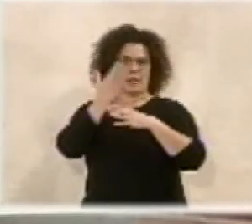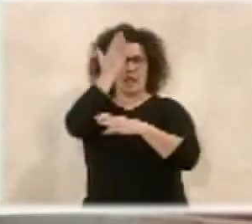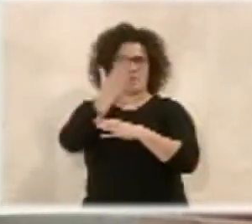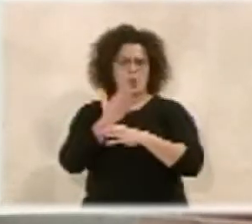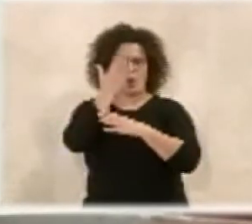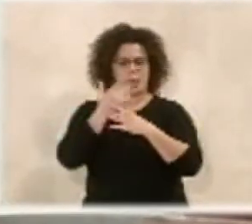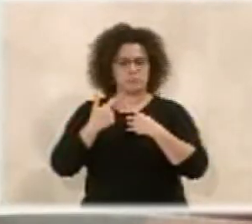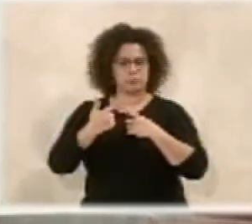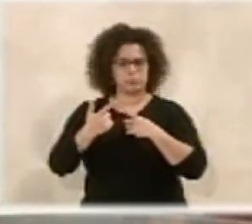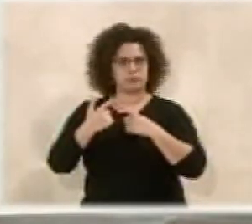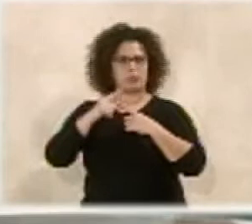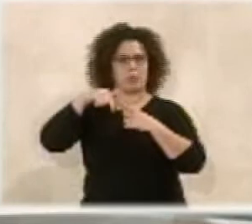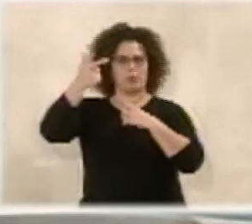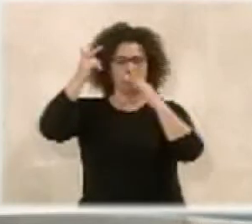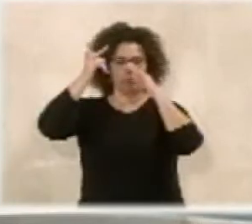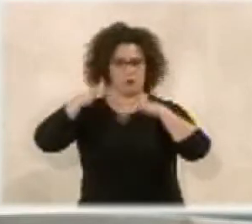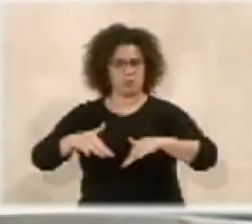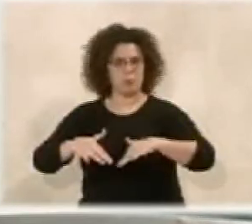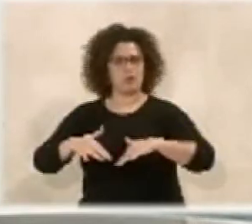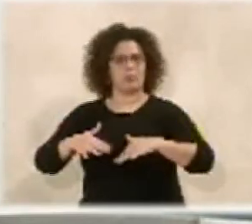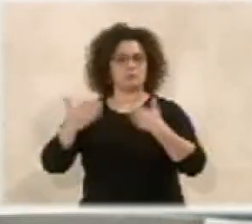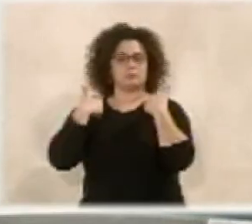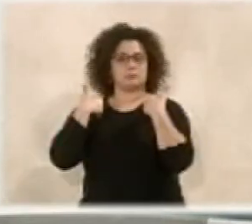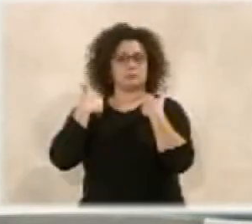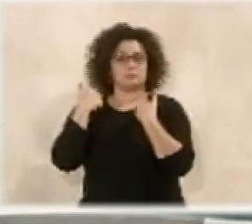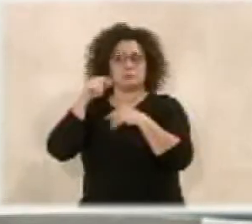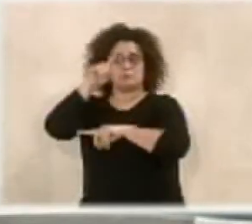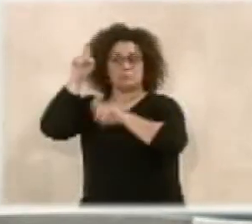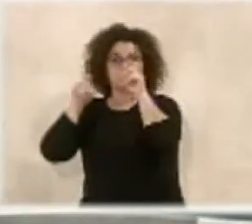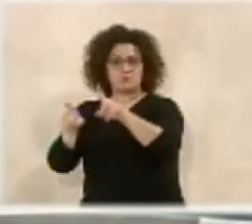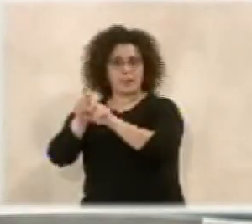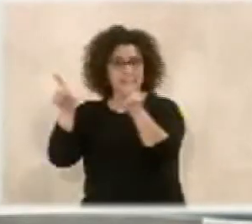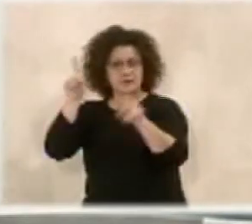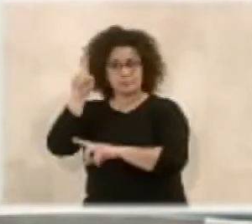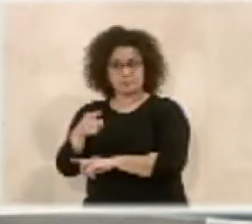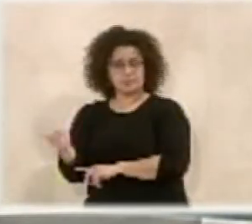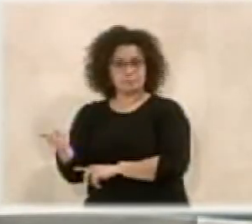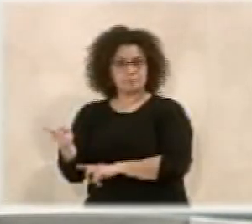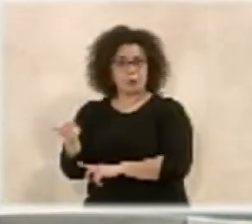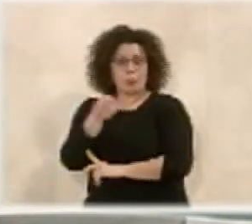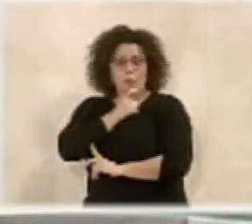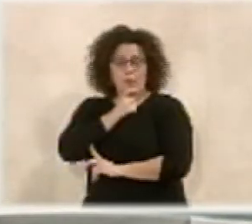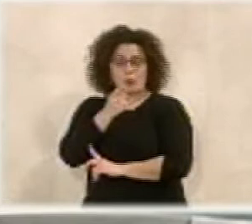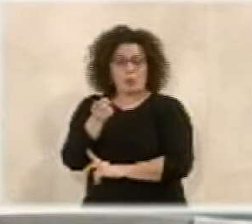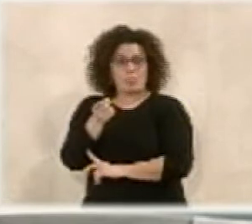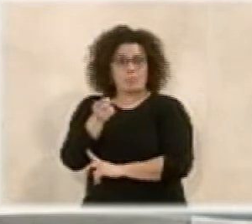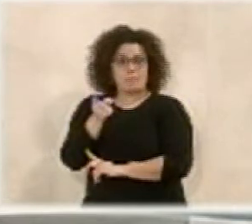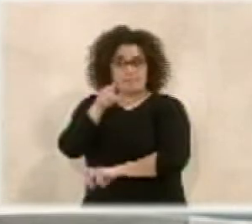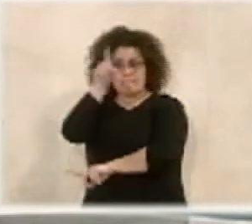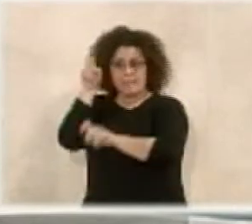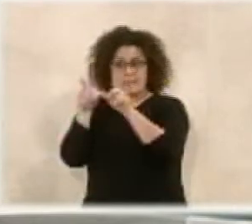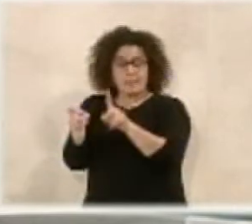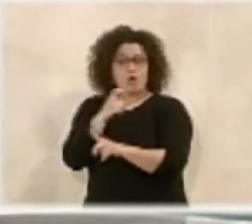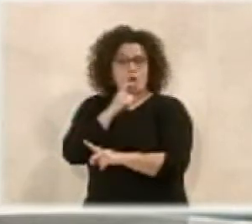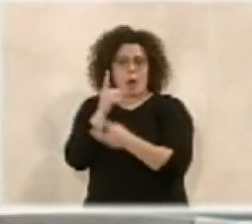y de otros vehículos. Entonces, esa sería una primera pregunta. ¿Cómo se está llevando a cabo